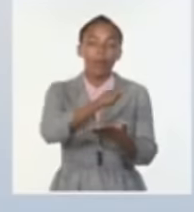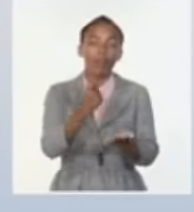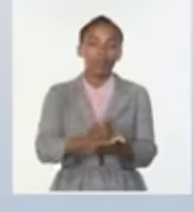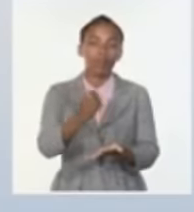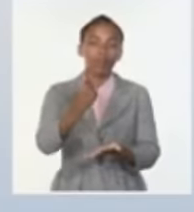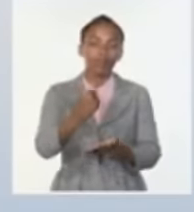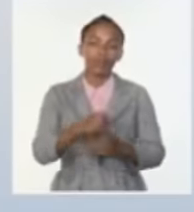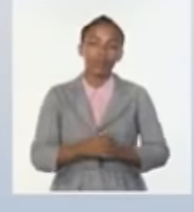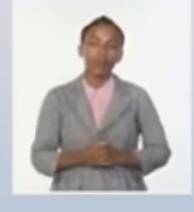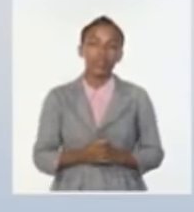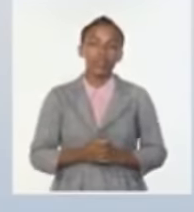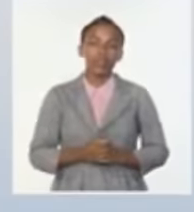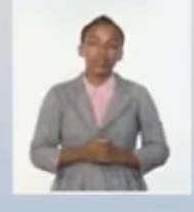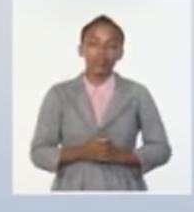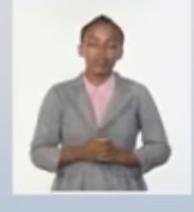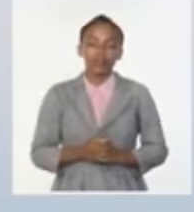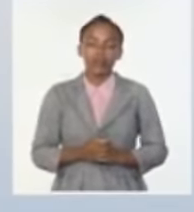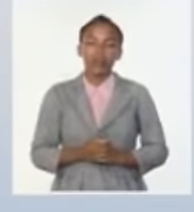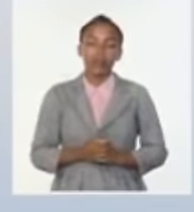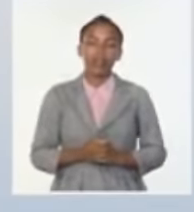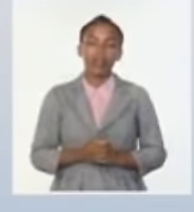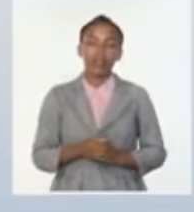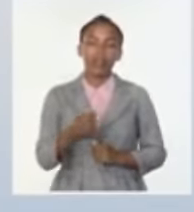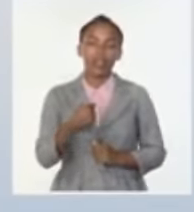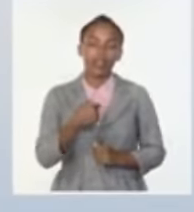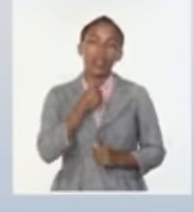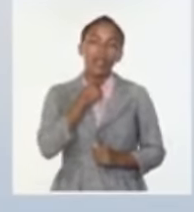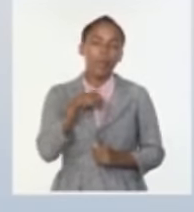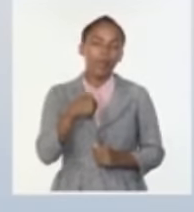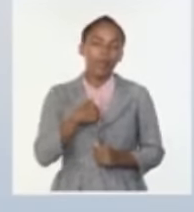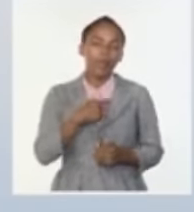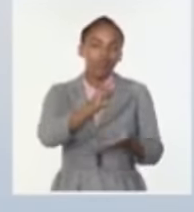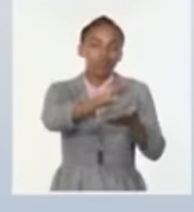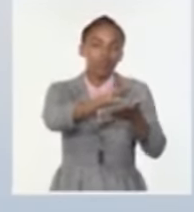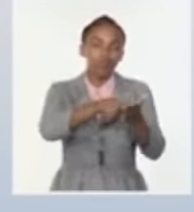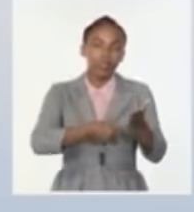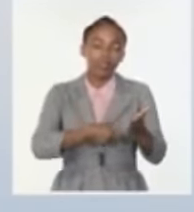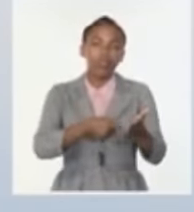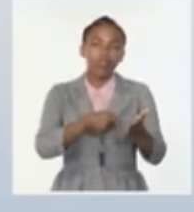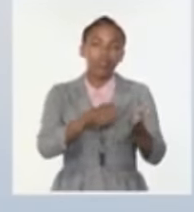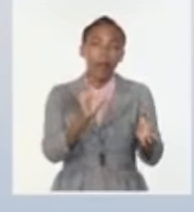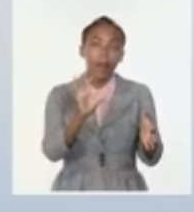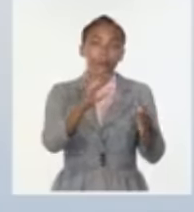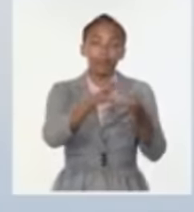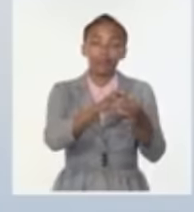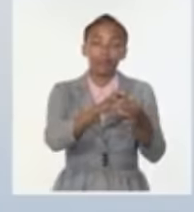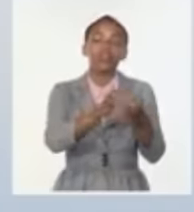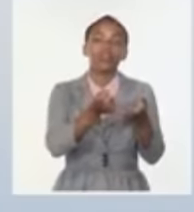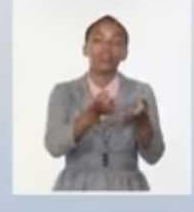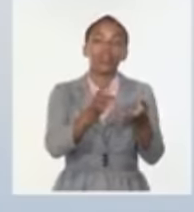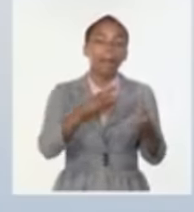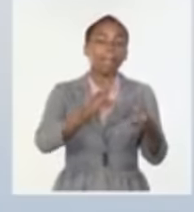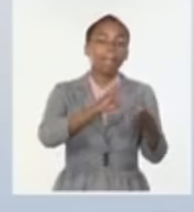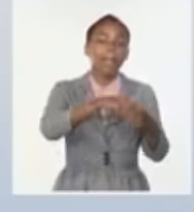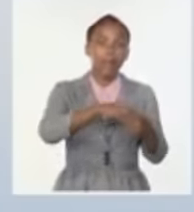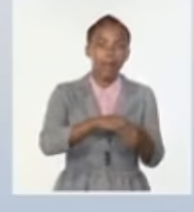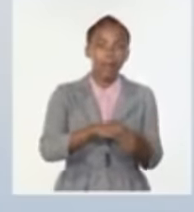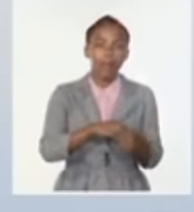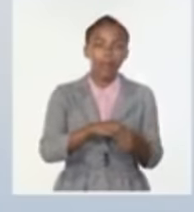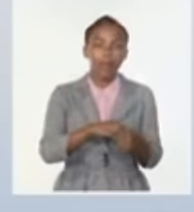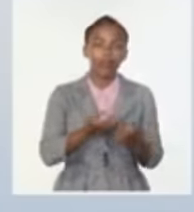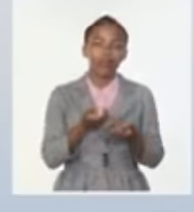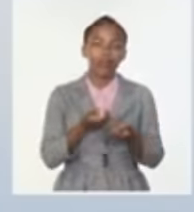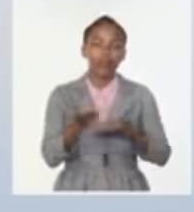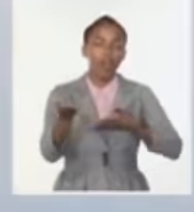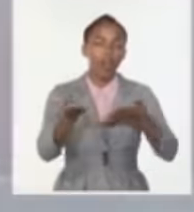Otra norma que se aprobó. Yo voy a contratar con una MIPYME. Vamos a fijar bien, vamos a ver la ficha de costo,